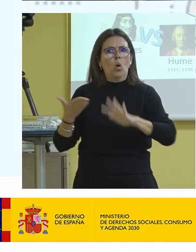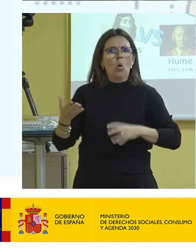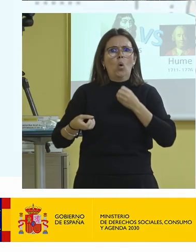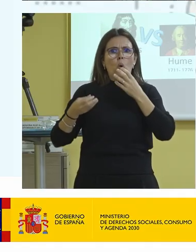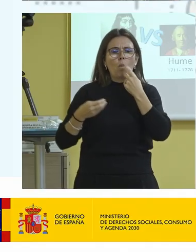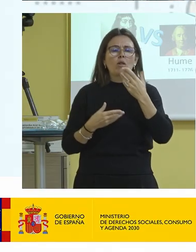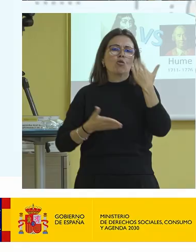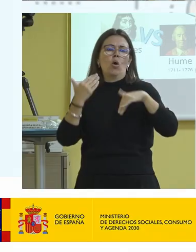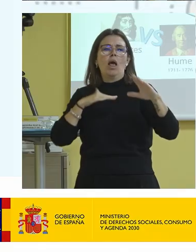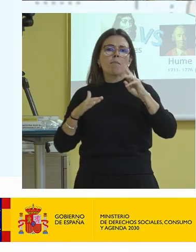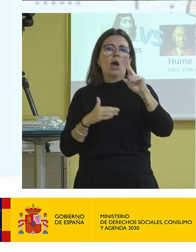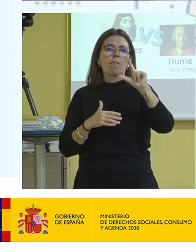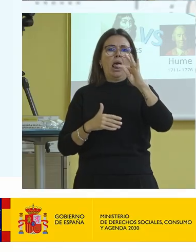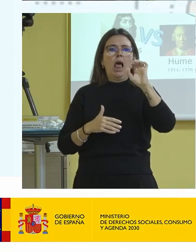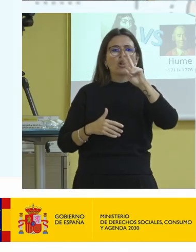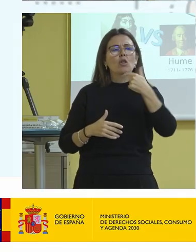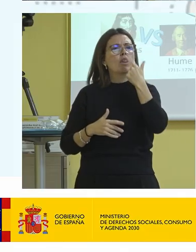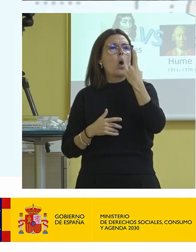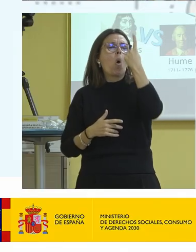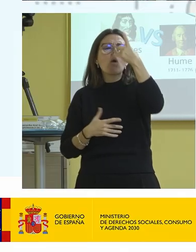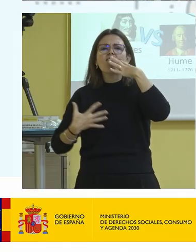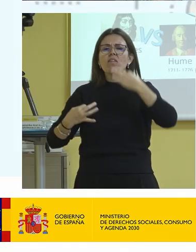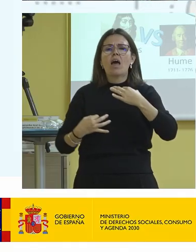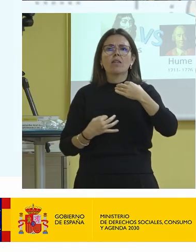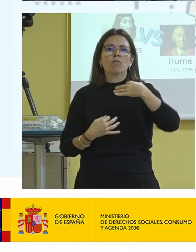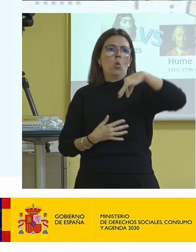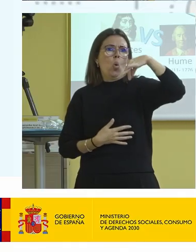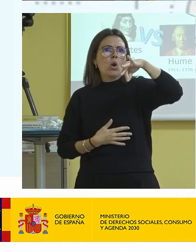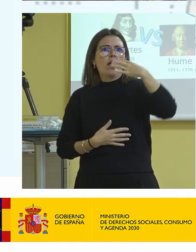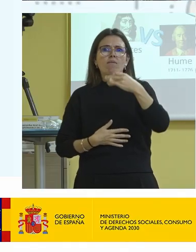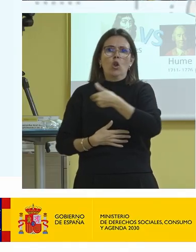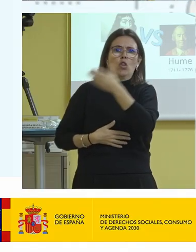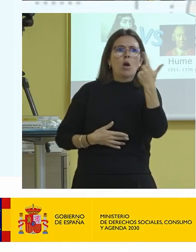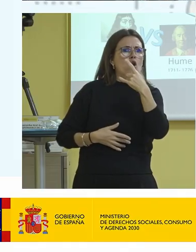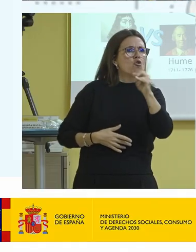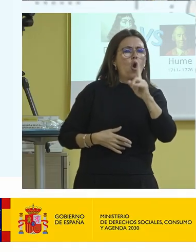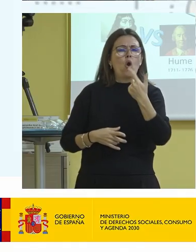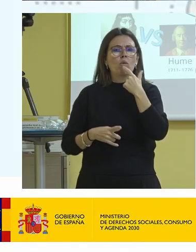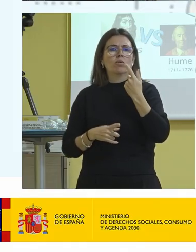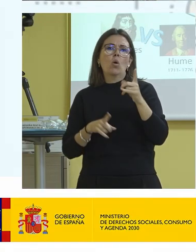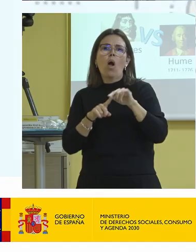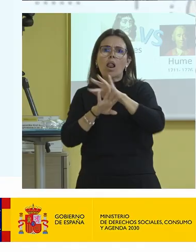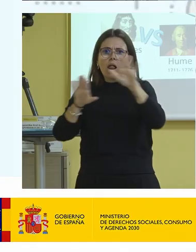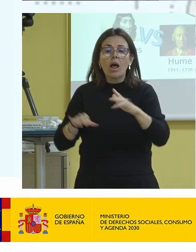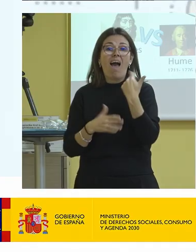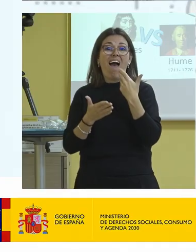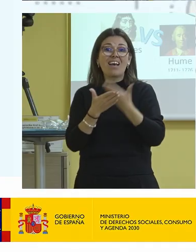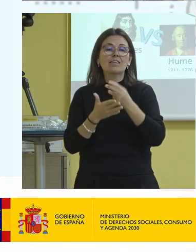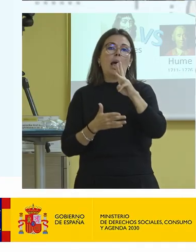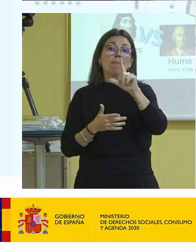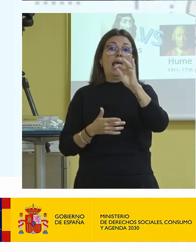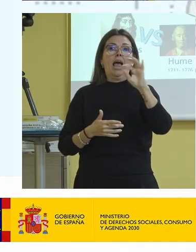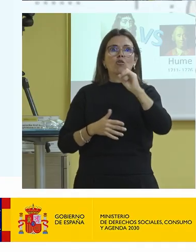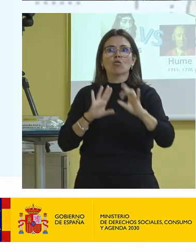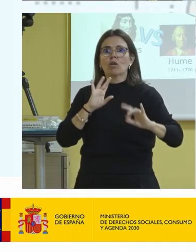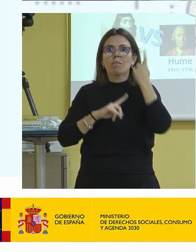peleaban con Platón y Platón decía, tiene que haber una verdad absoluta. Y los sofistas decían, no hay verdad absoluta, hay que persuadir. Platón llegó a inventarse una entidad metafísica